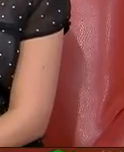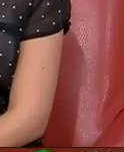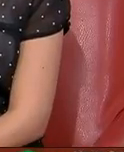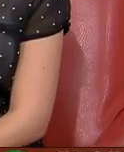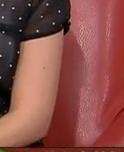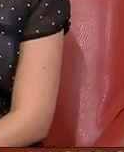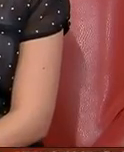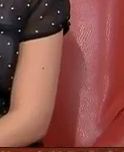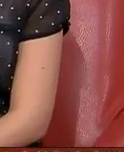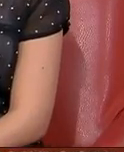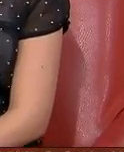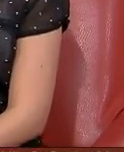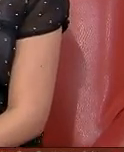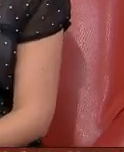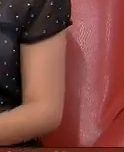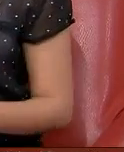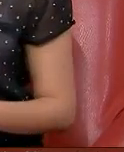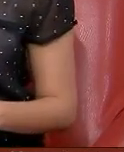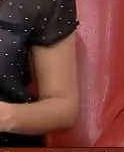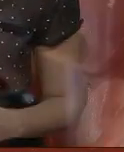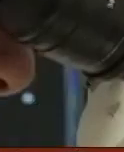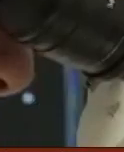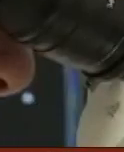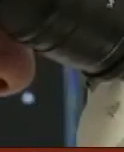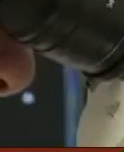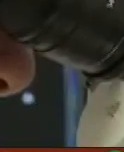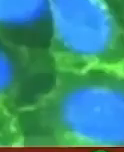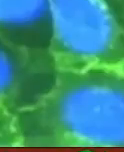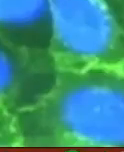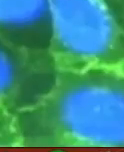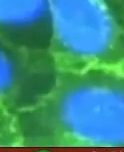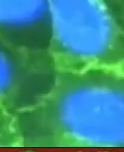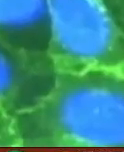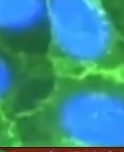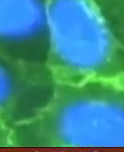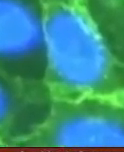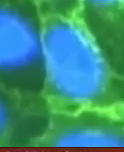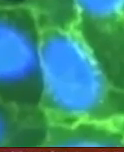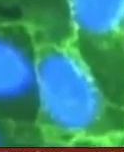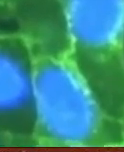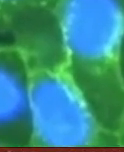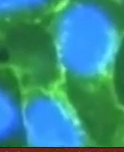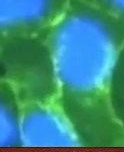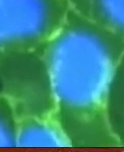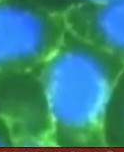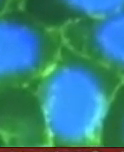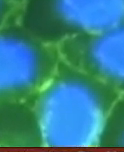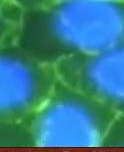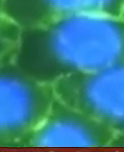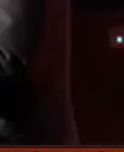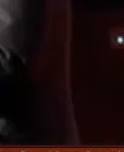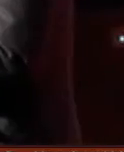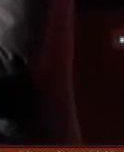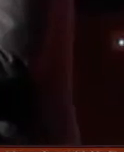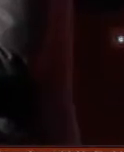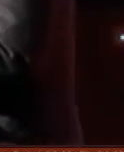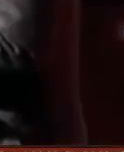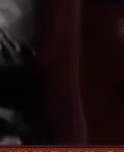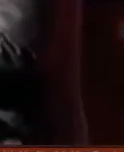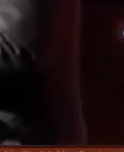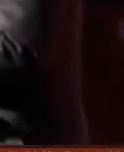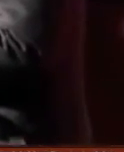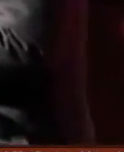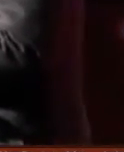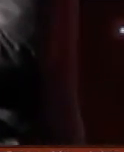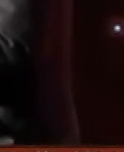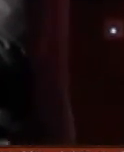hace 9 meses para crear un arenero virtual en el que diversos científicos de todo el mundo puedan trabajar en conjunto contra